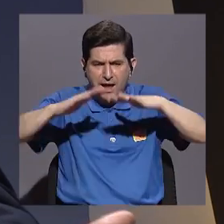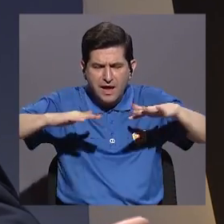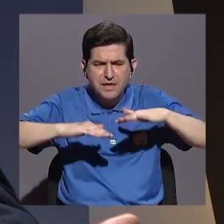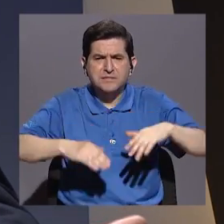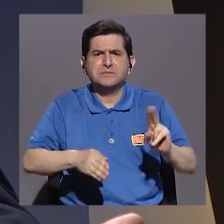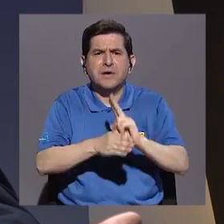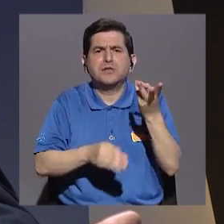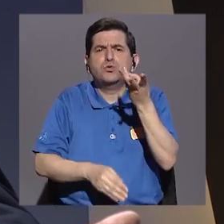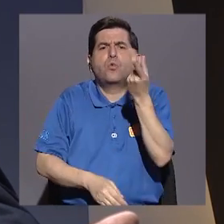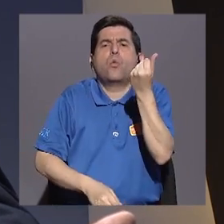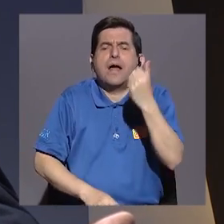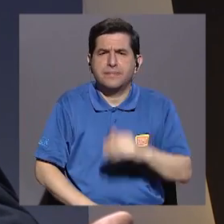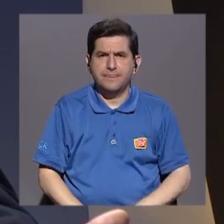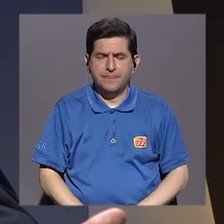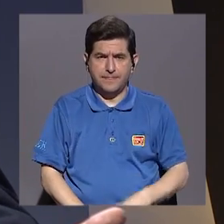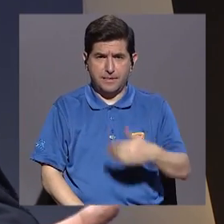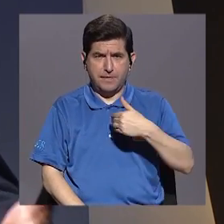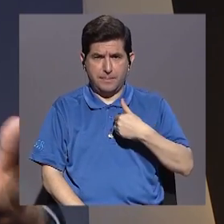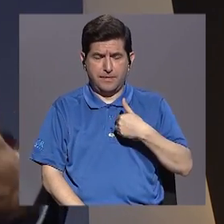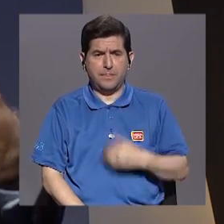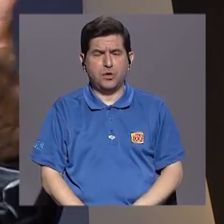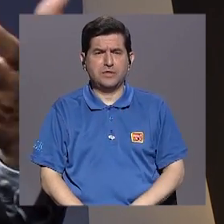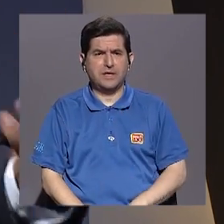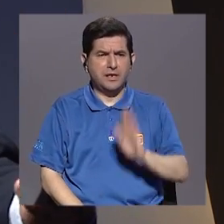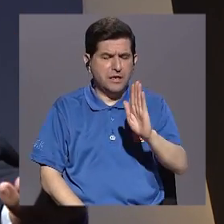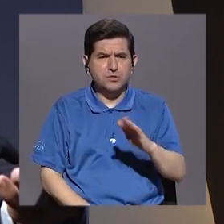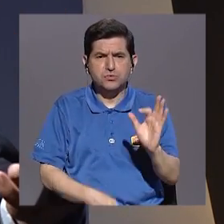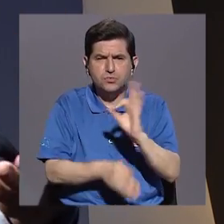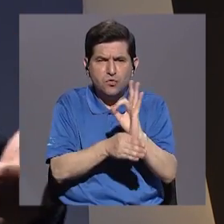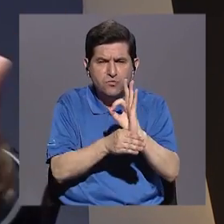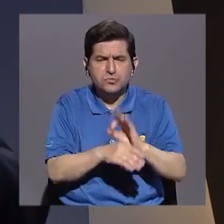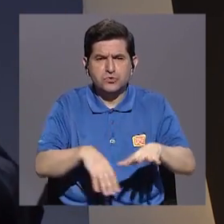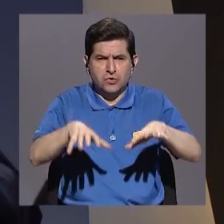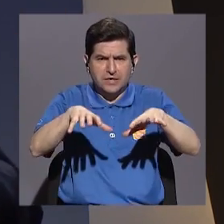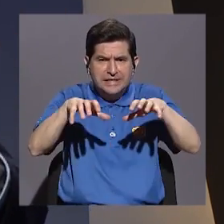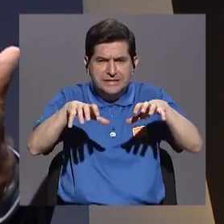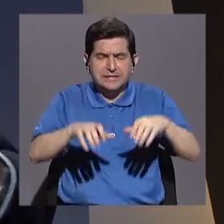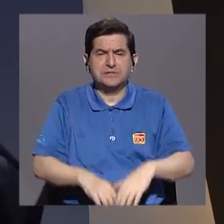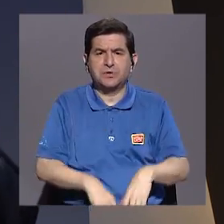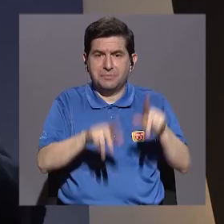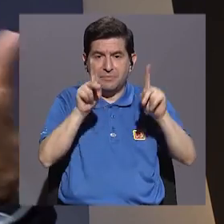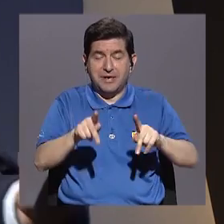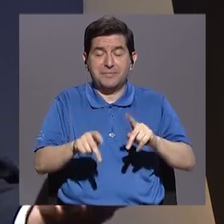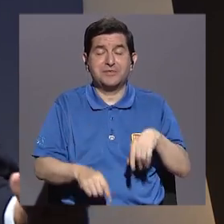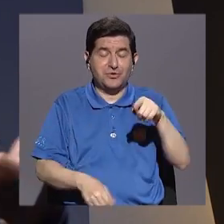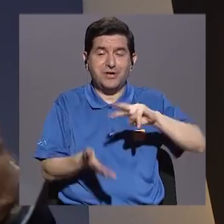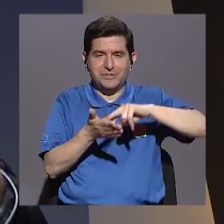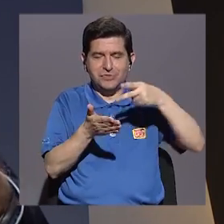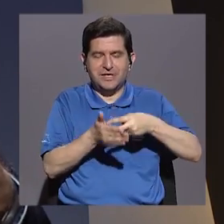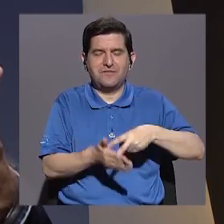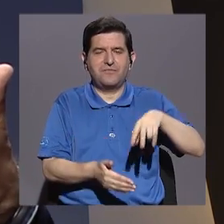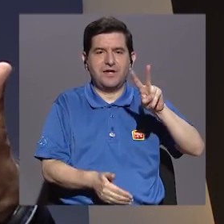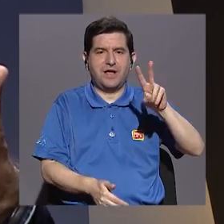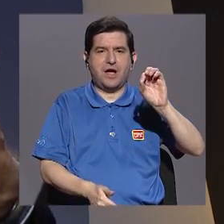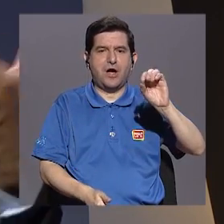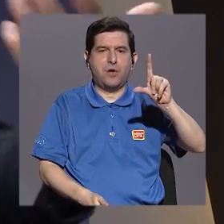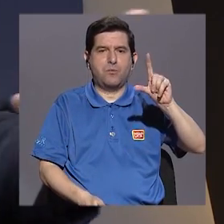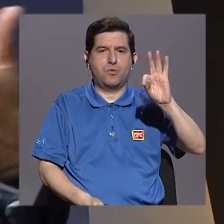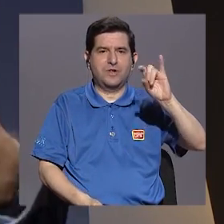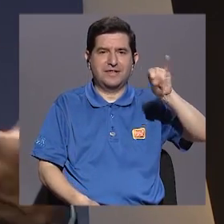tanto espacio ocupan tiene una atención de operación y tensión para la gente común es voltaje